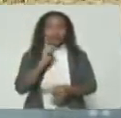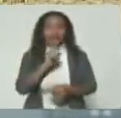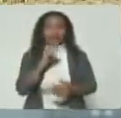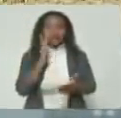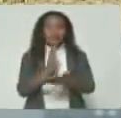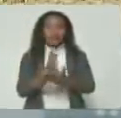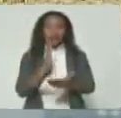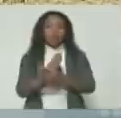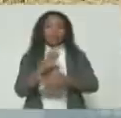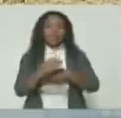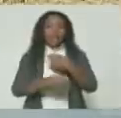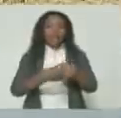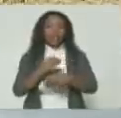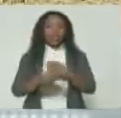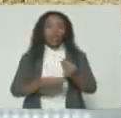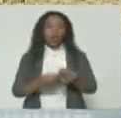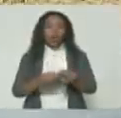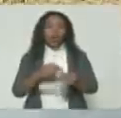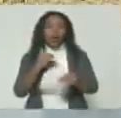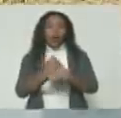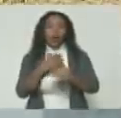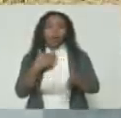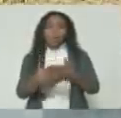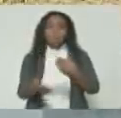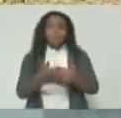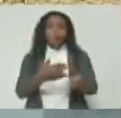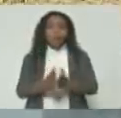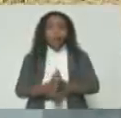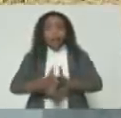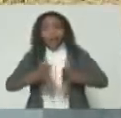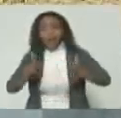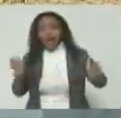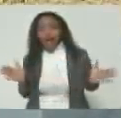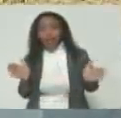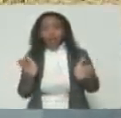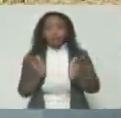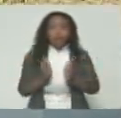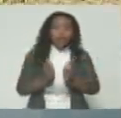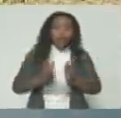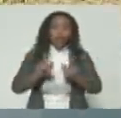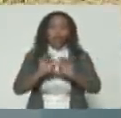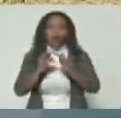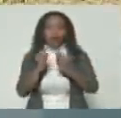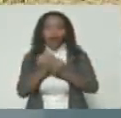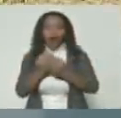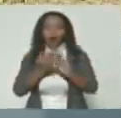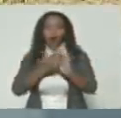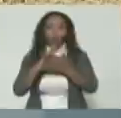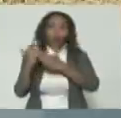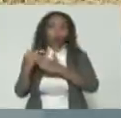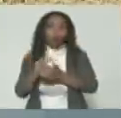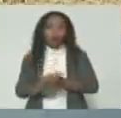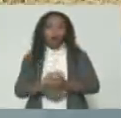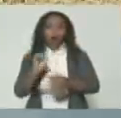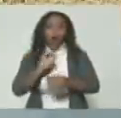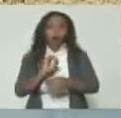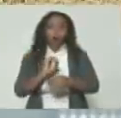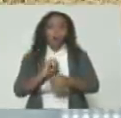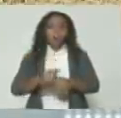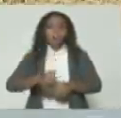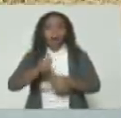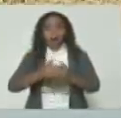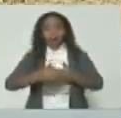fue, no importa su tamaño, si era un CONUCO familiar, un CONUCO comunitario, un CONUCO más